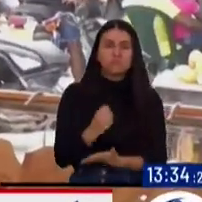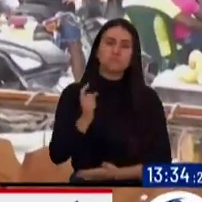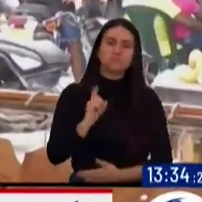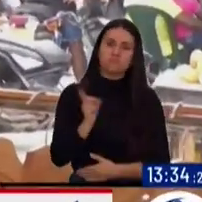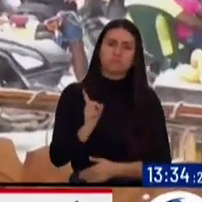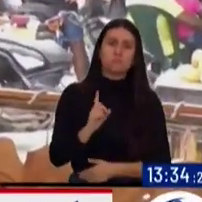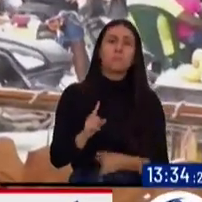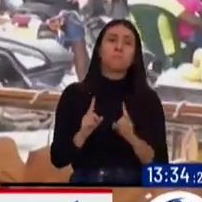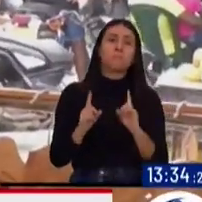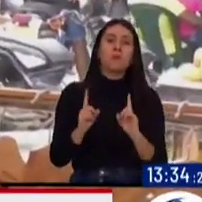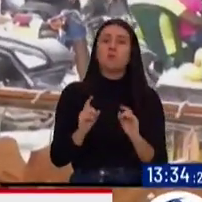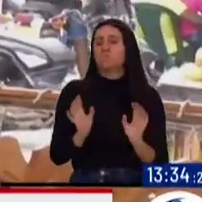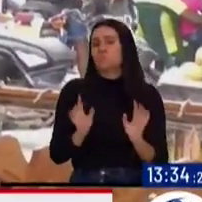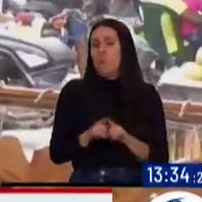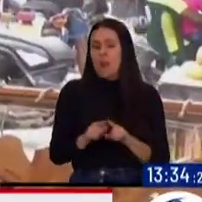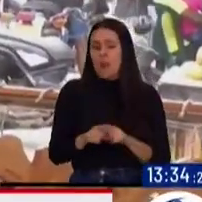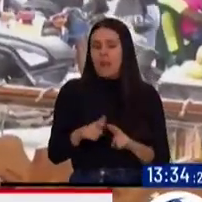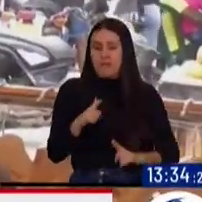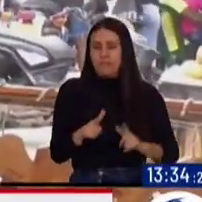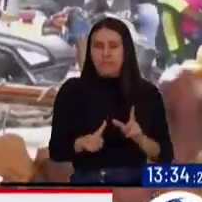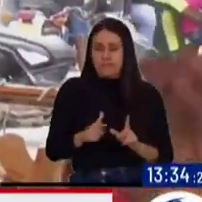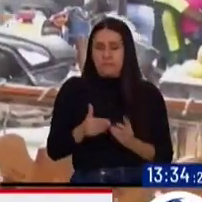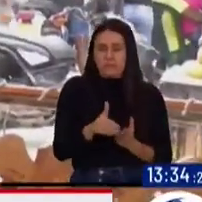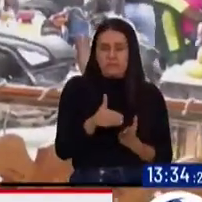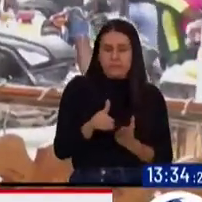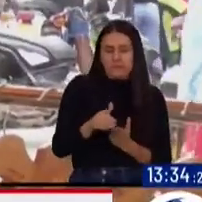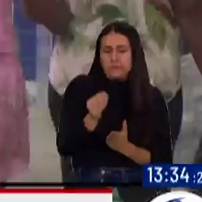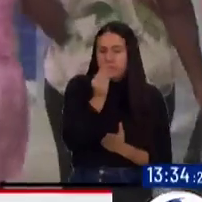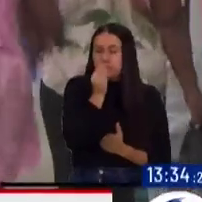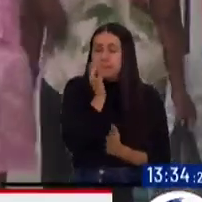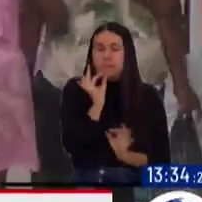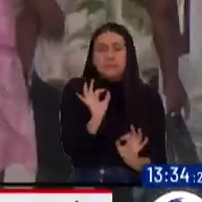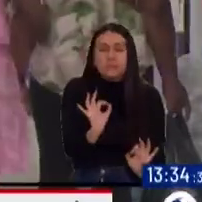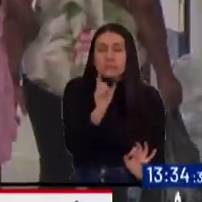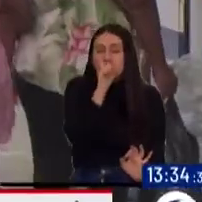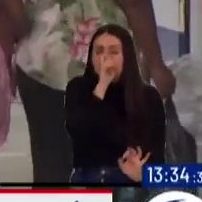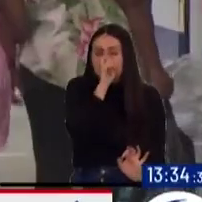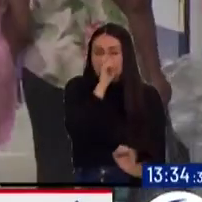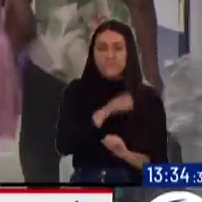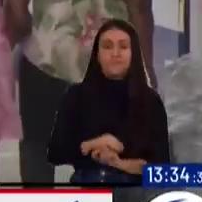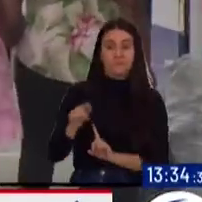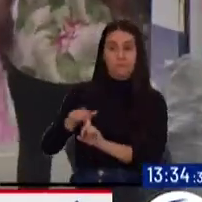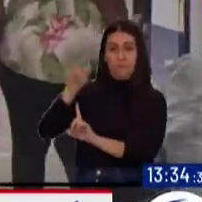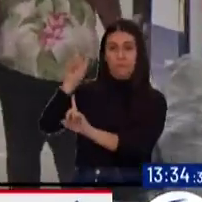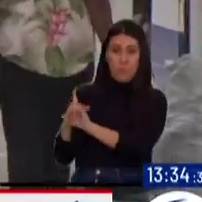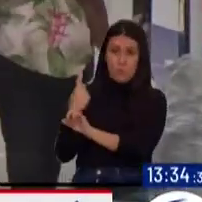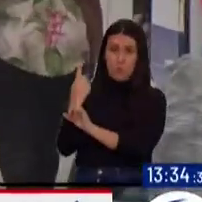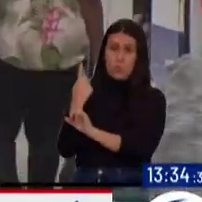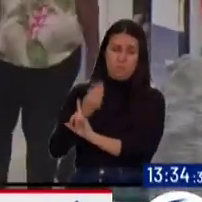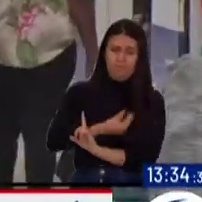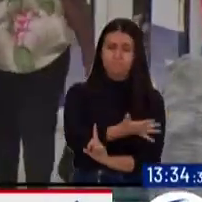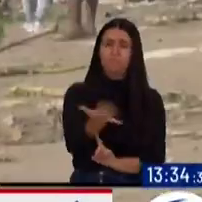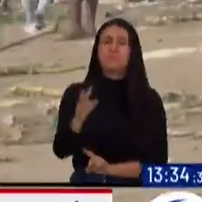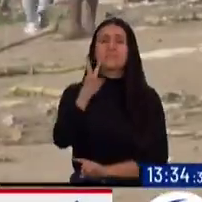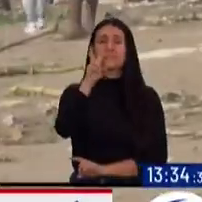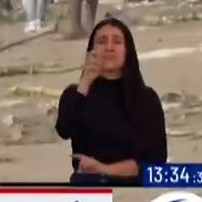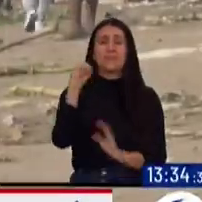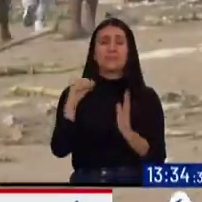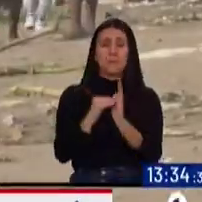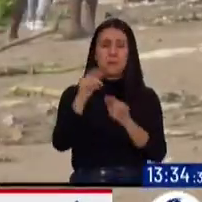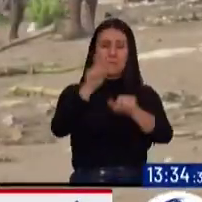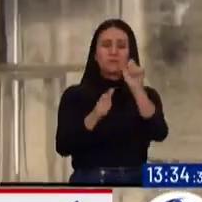verdad se sobrevive porque la verdad solo alcanza para la comida. Ismael hace parte de las más de 70.900 personas que